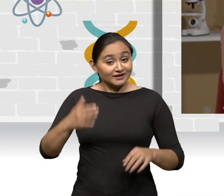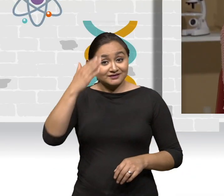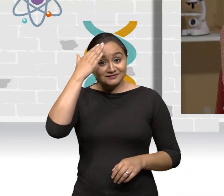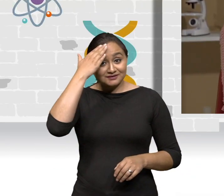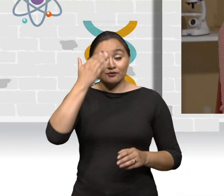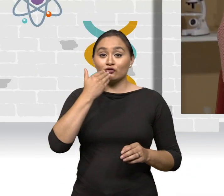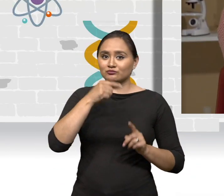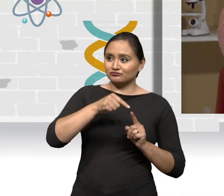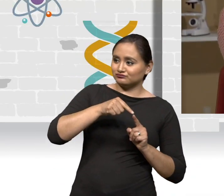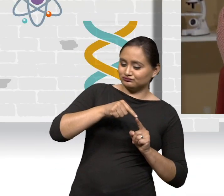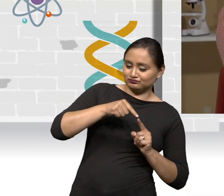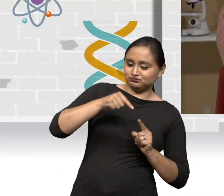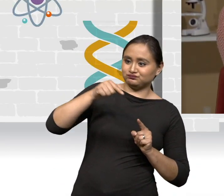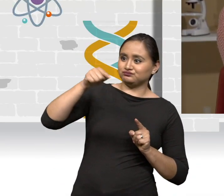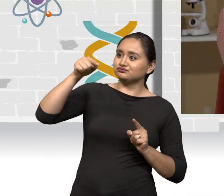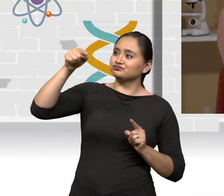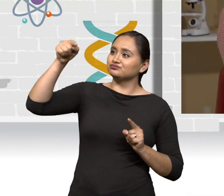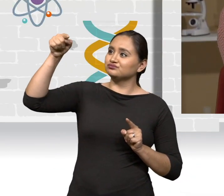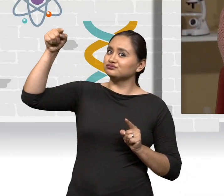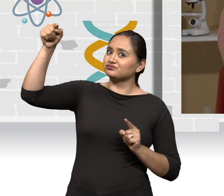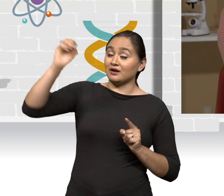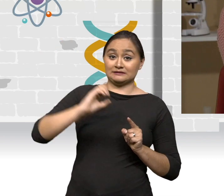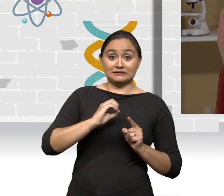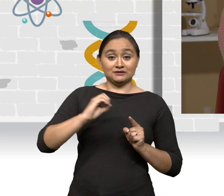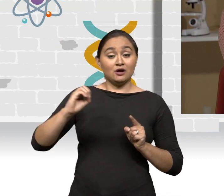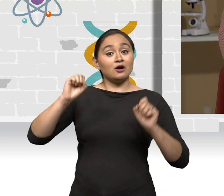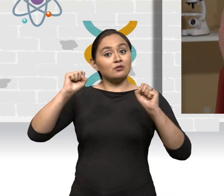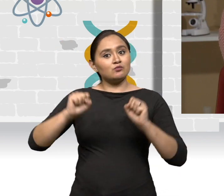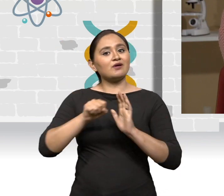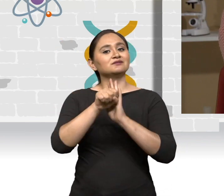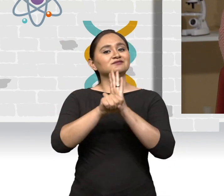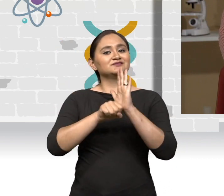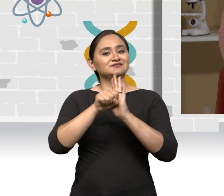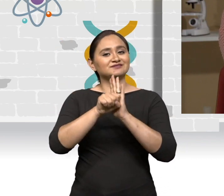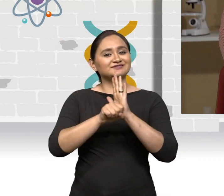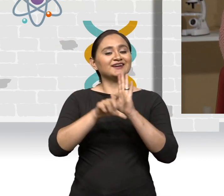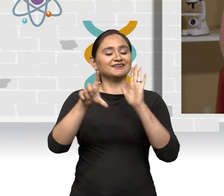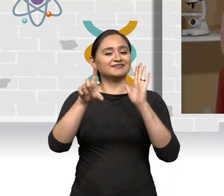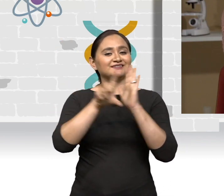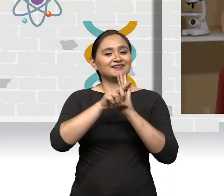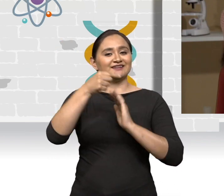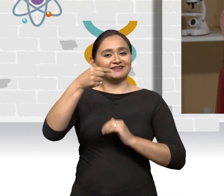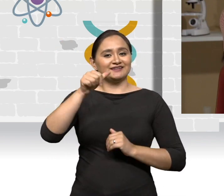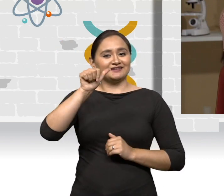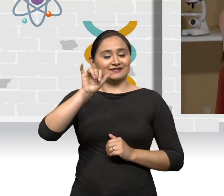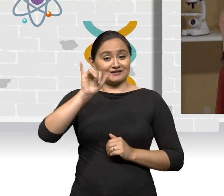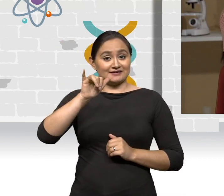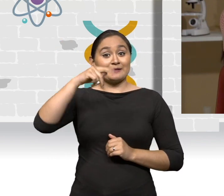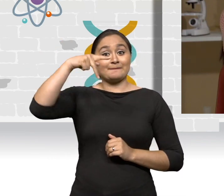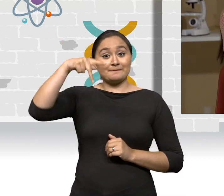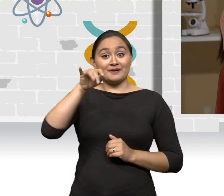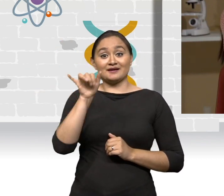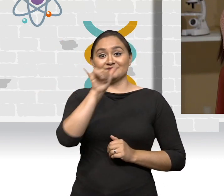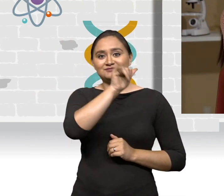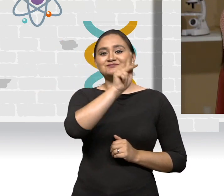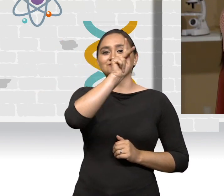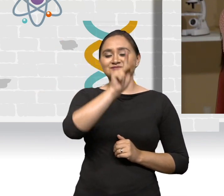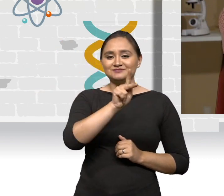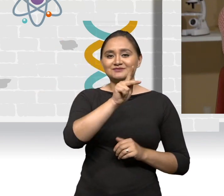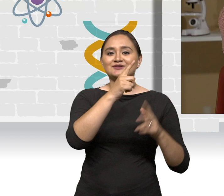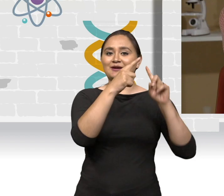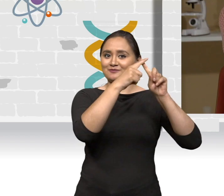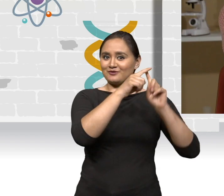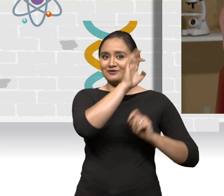Ahora que tenemos una recta que corta por el punto 00, podemos escribir la ecuación matemática de Gay-Lussac. P es igual a K por